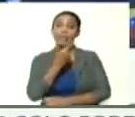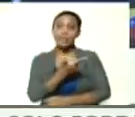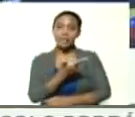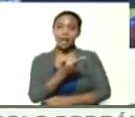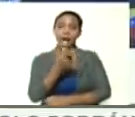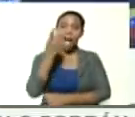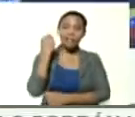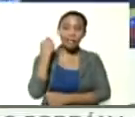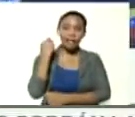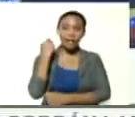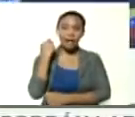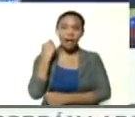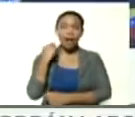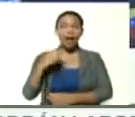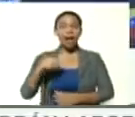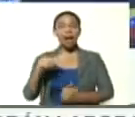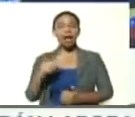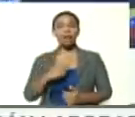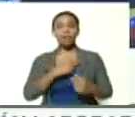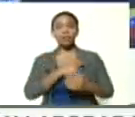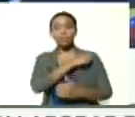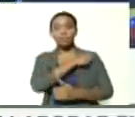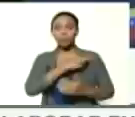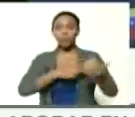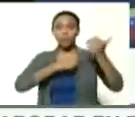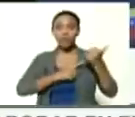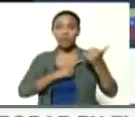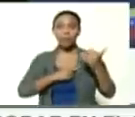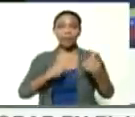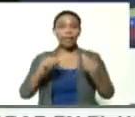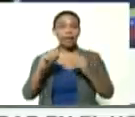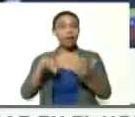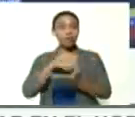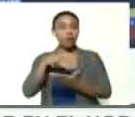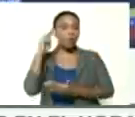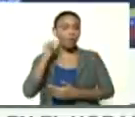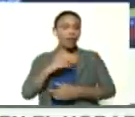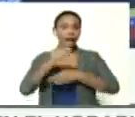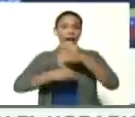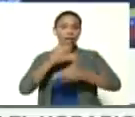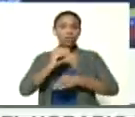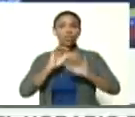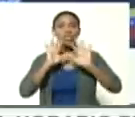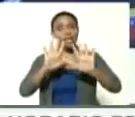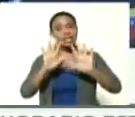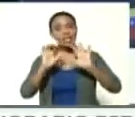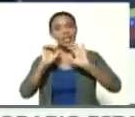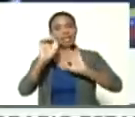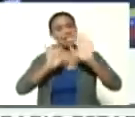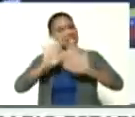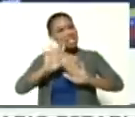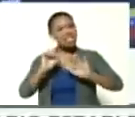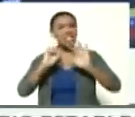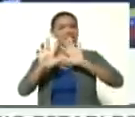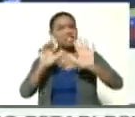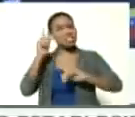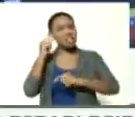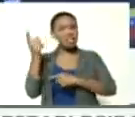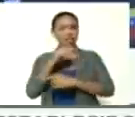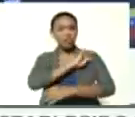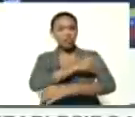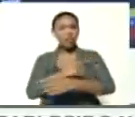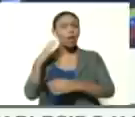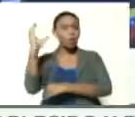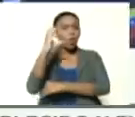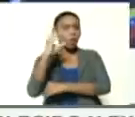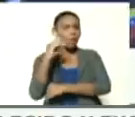La Fuerza Armada Nacional Bolivariana en 15 días, en 17 días, ha hecho más que las Fuerzas Armadas de Colombia